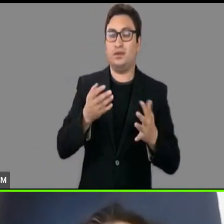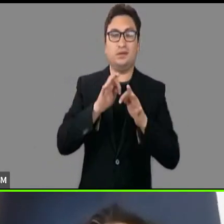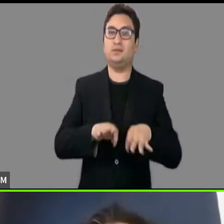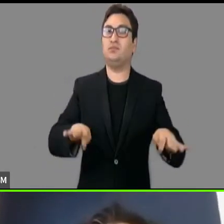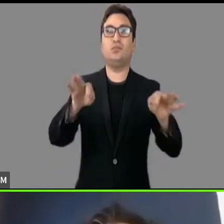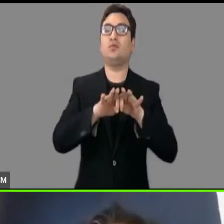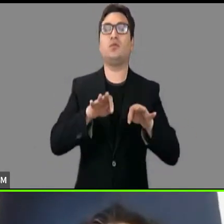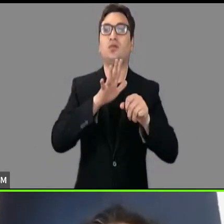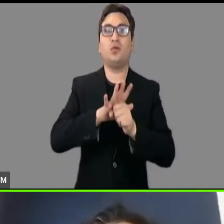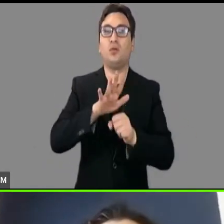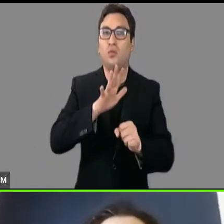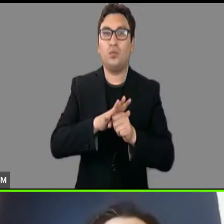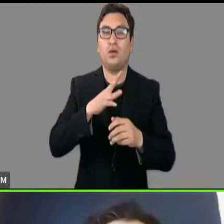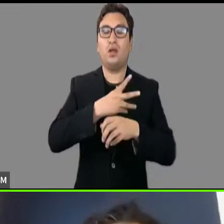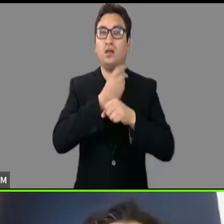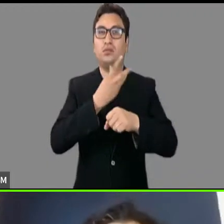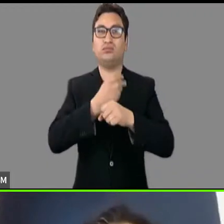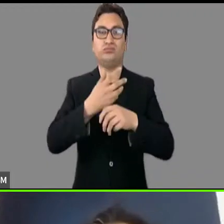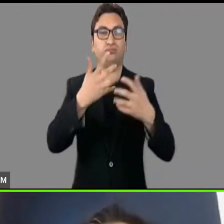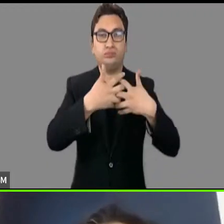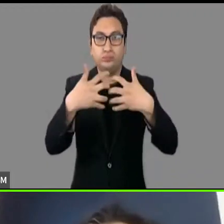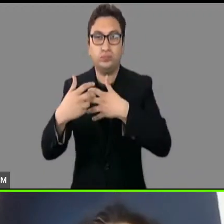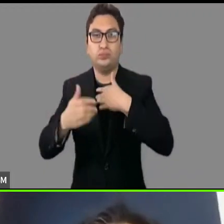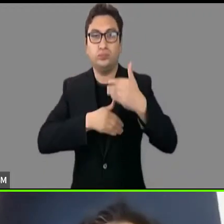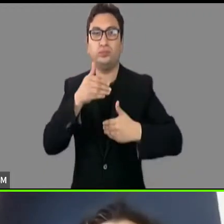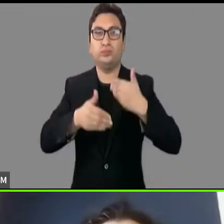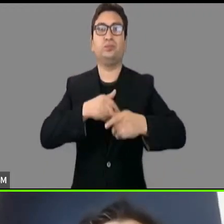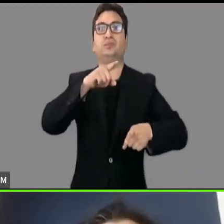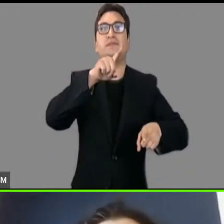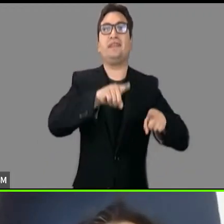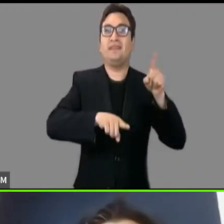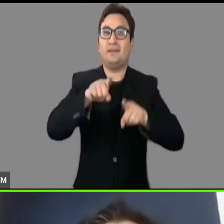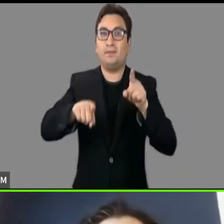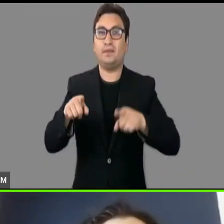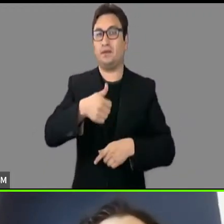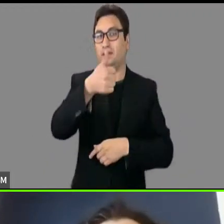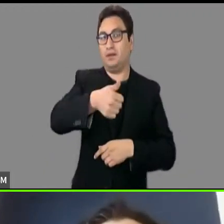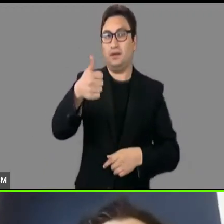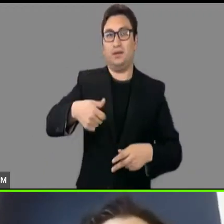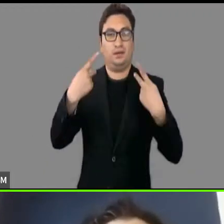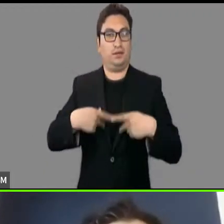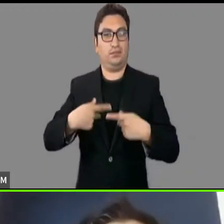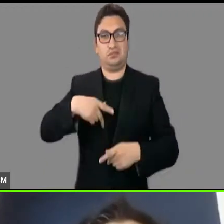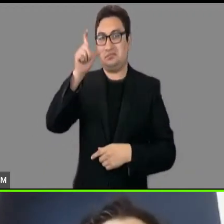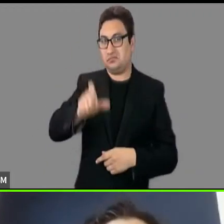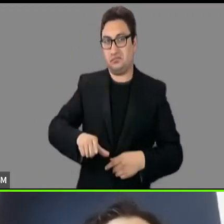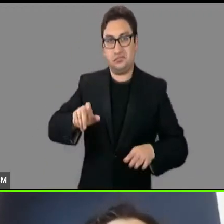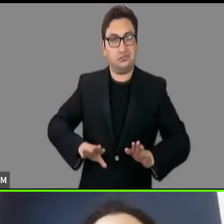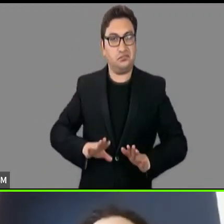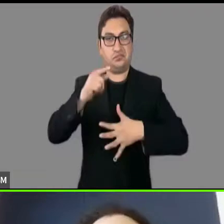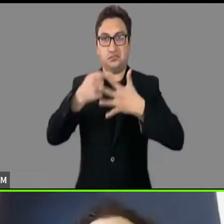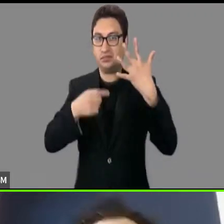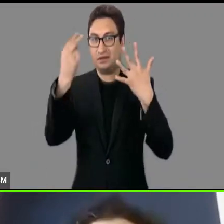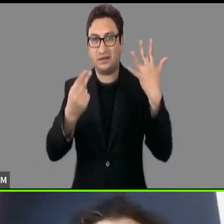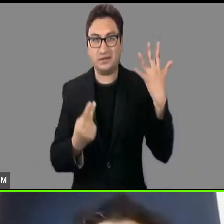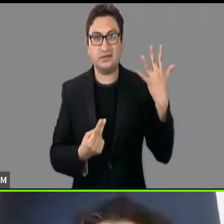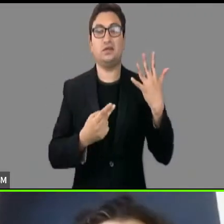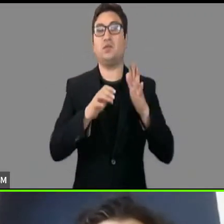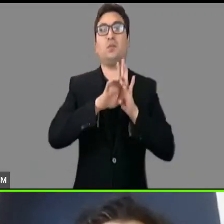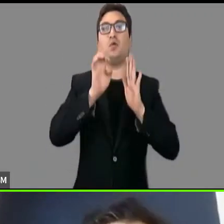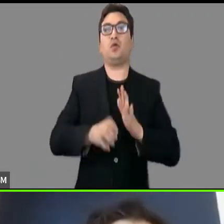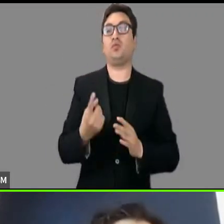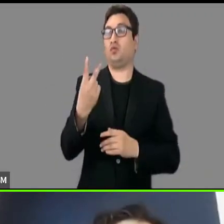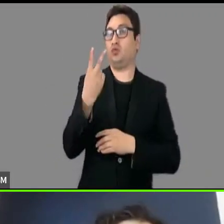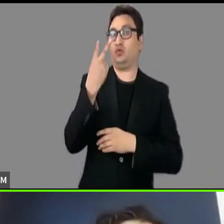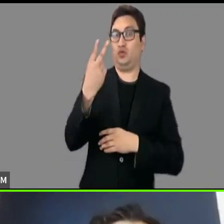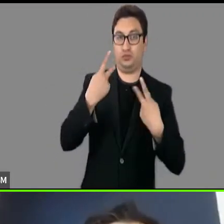es que los ajustes de procedimiento dependen de las necesidades específicas de cada persona. Incluso dos personas con un mismo diagnóstico